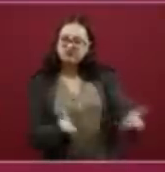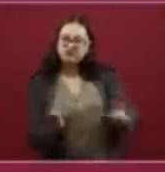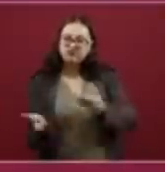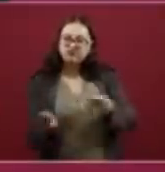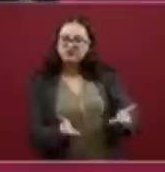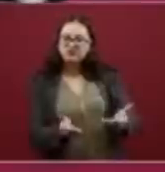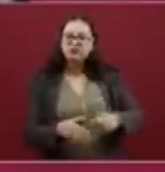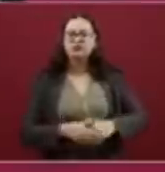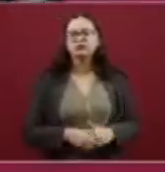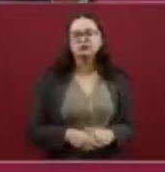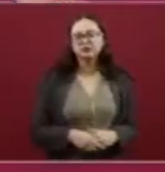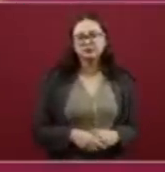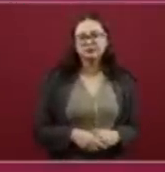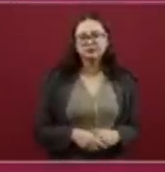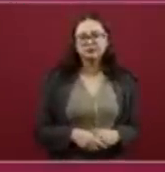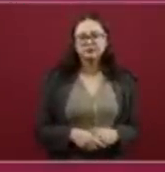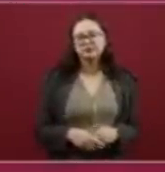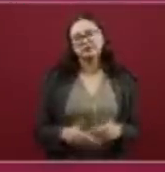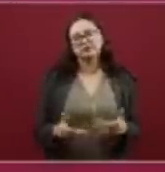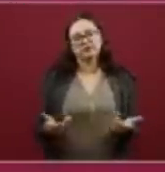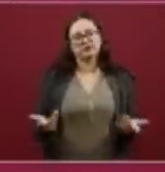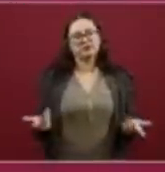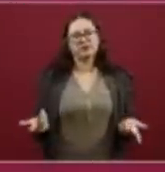Sí, hay un dato que es